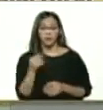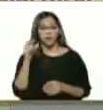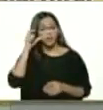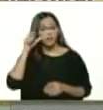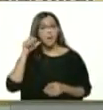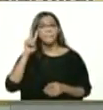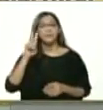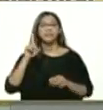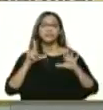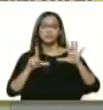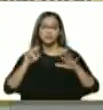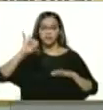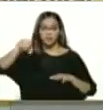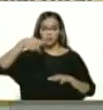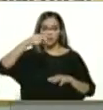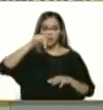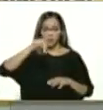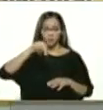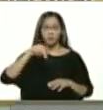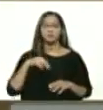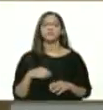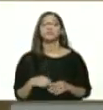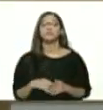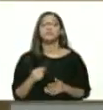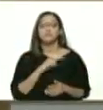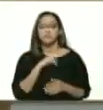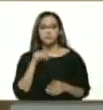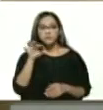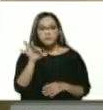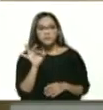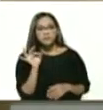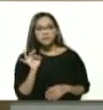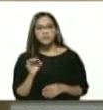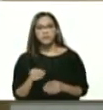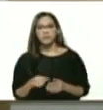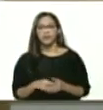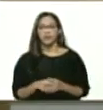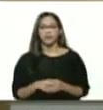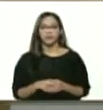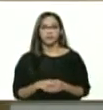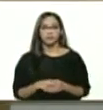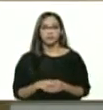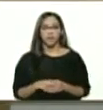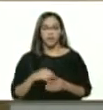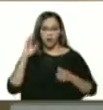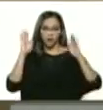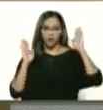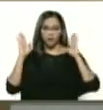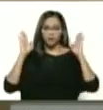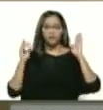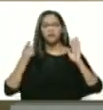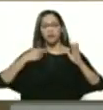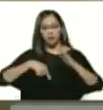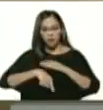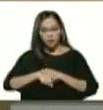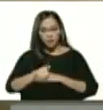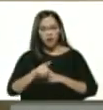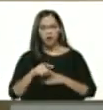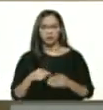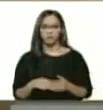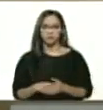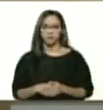27 de junio hemos fijado nosotros la selección de los candidatos que van a ir